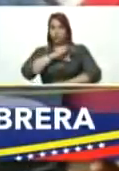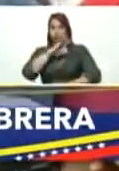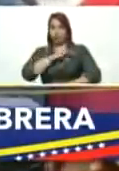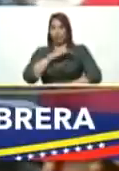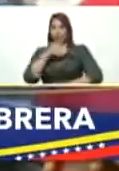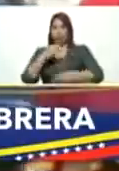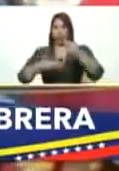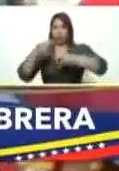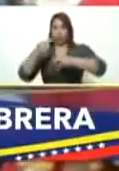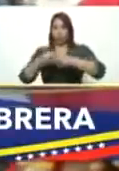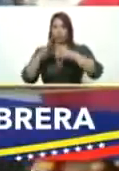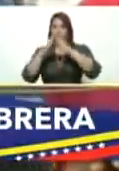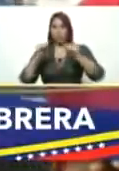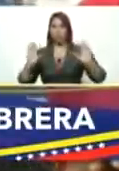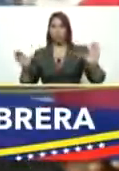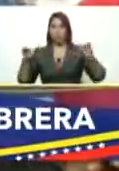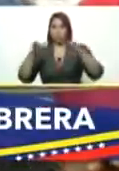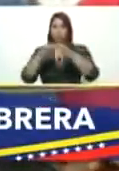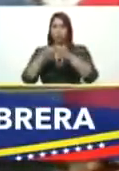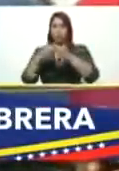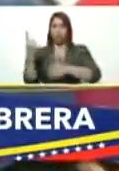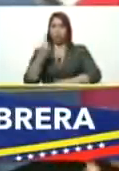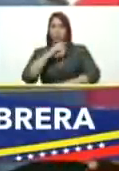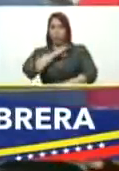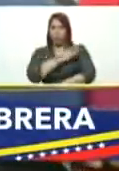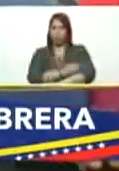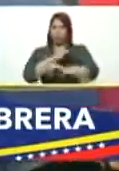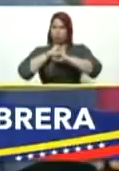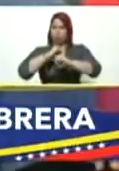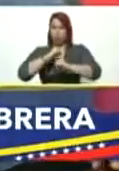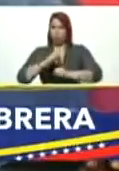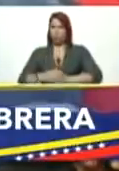todos ellos como un solo músculo